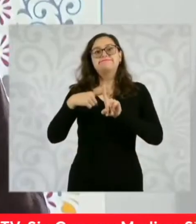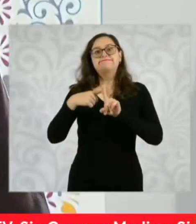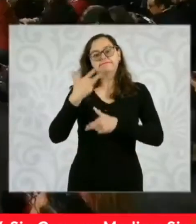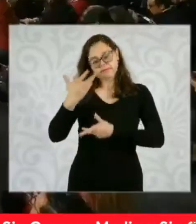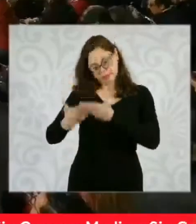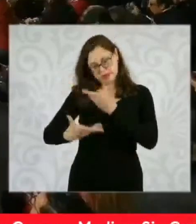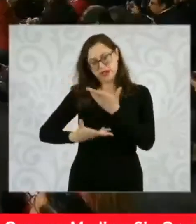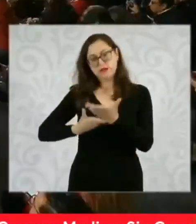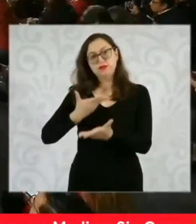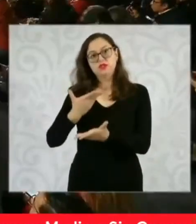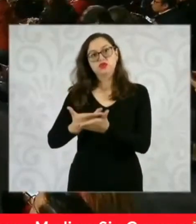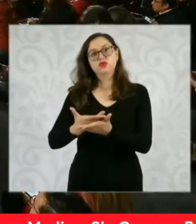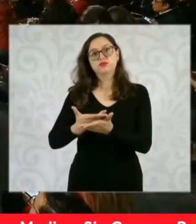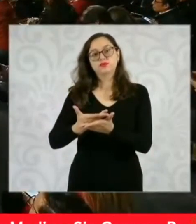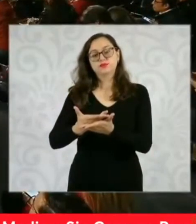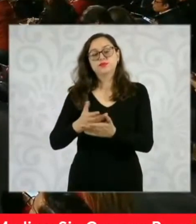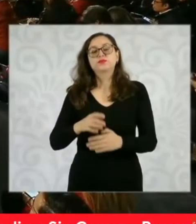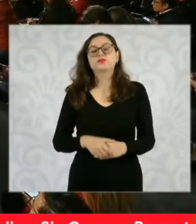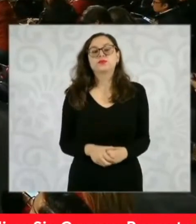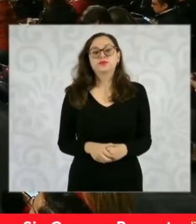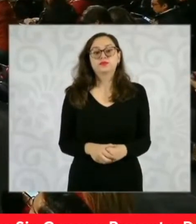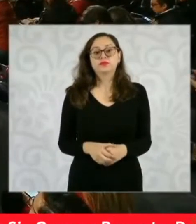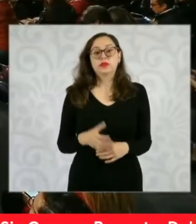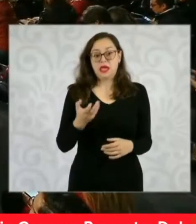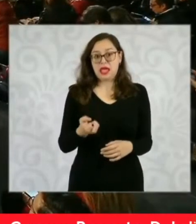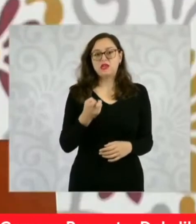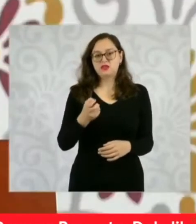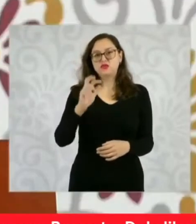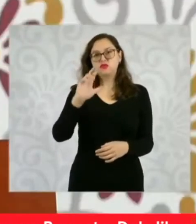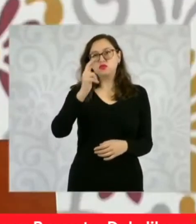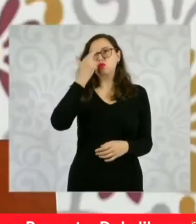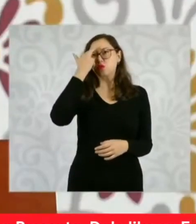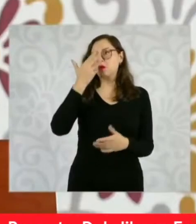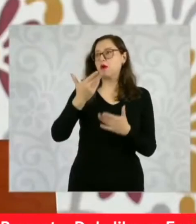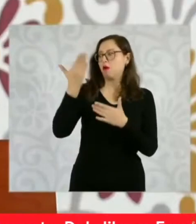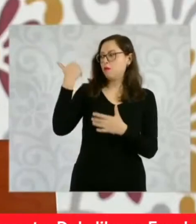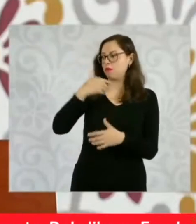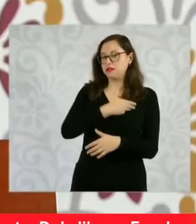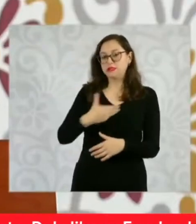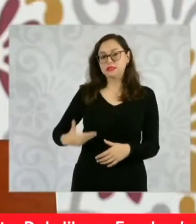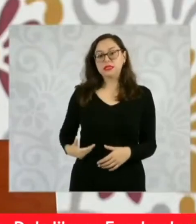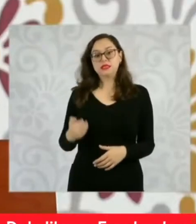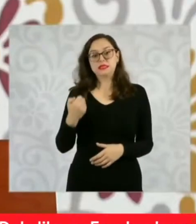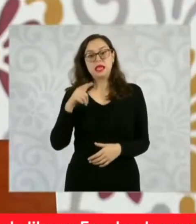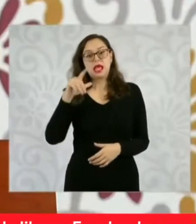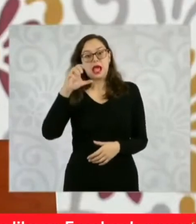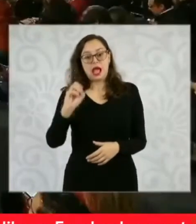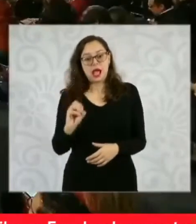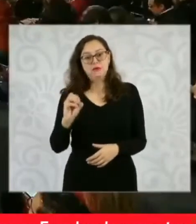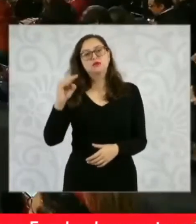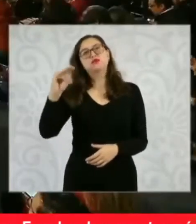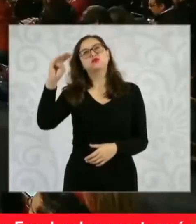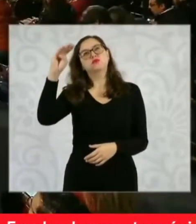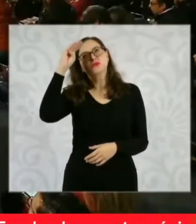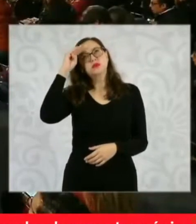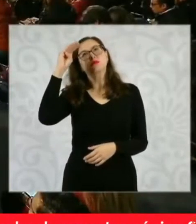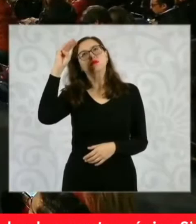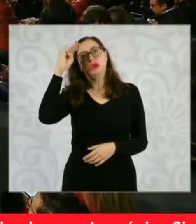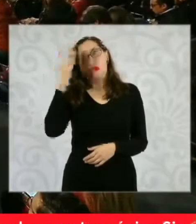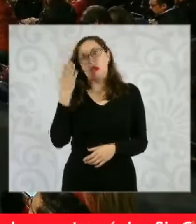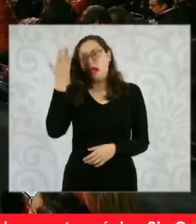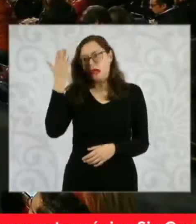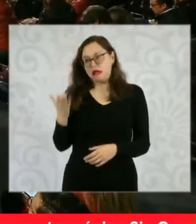demás. Estas reflexiones del presidente López Obrador vienen de lejos, vienen desde su juventud,